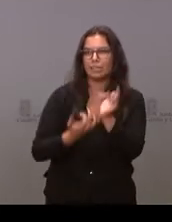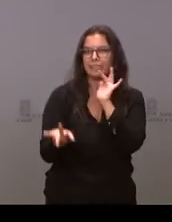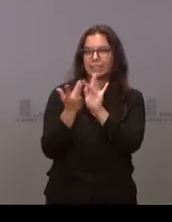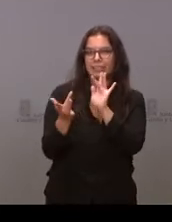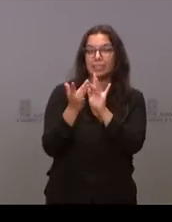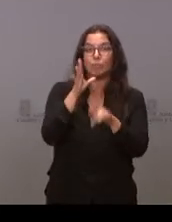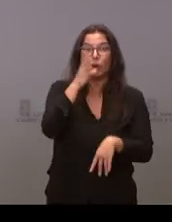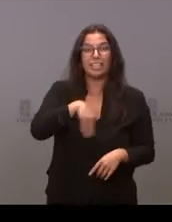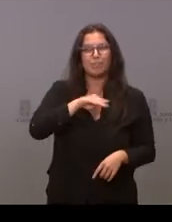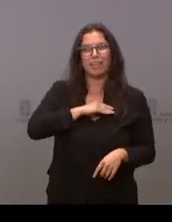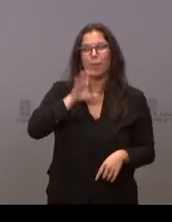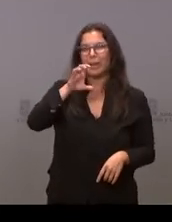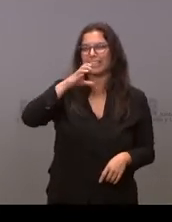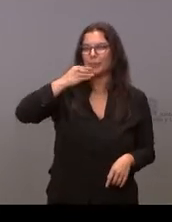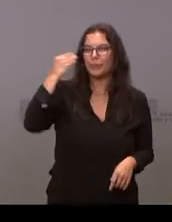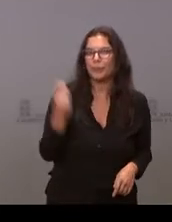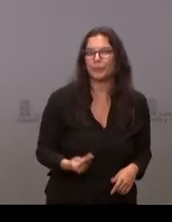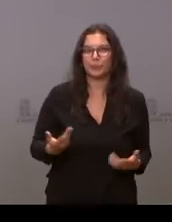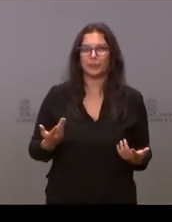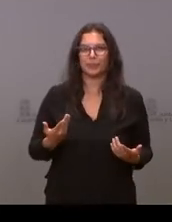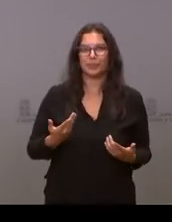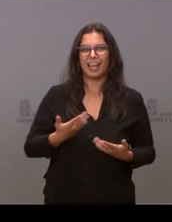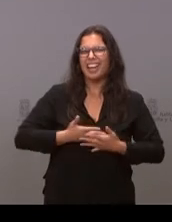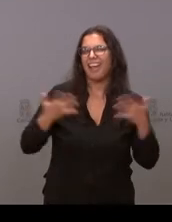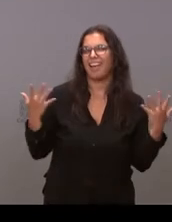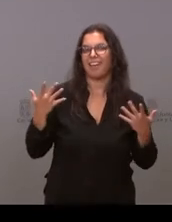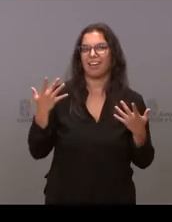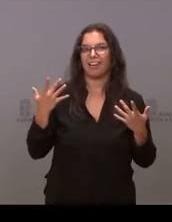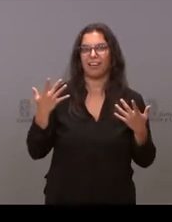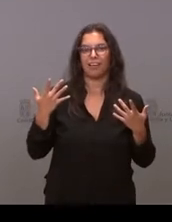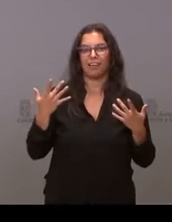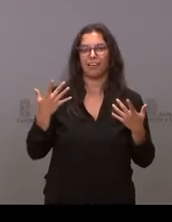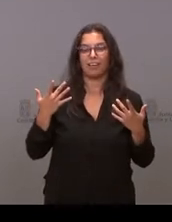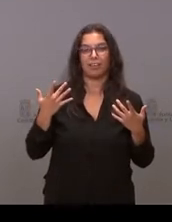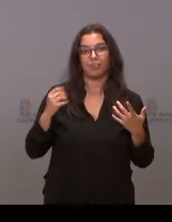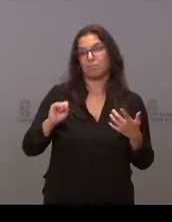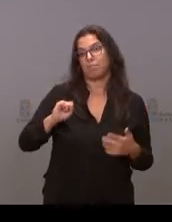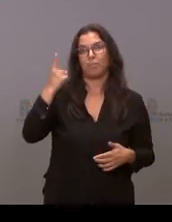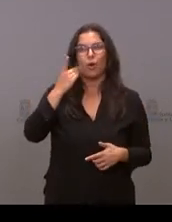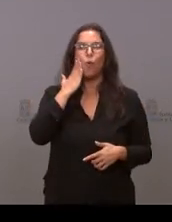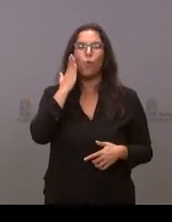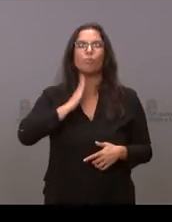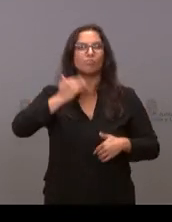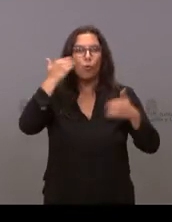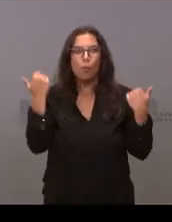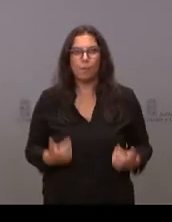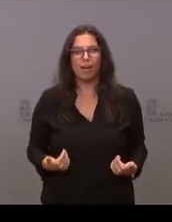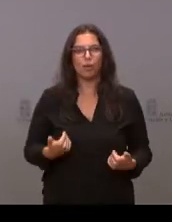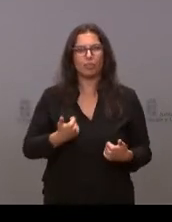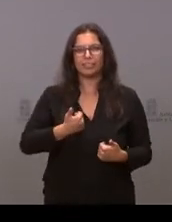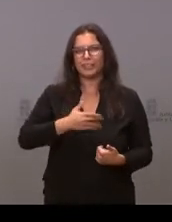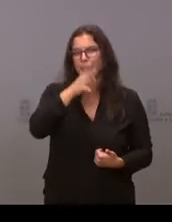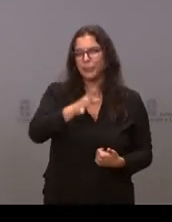es un gran país. Es un gran país desde todos los puntos de vista, empezando sin duda por el humano, pero también desde el punto de